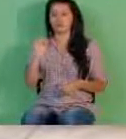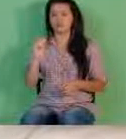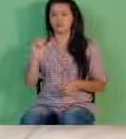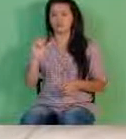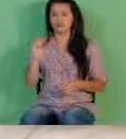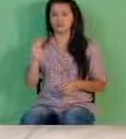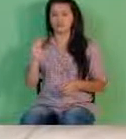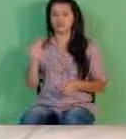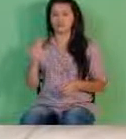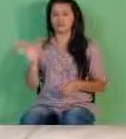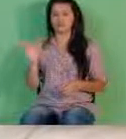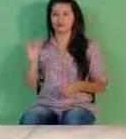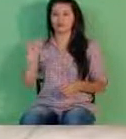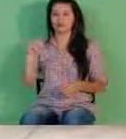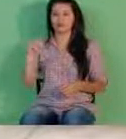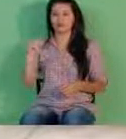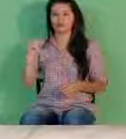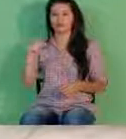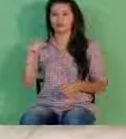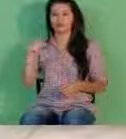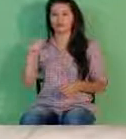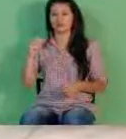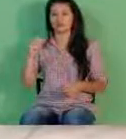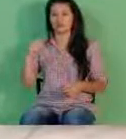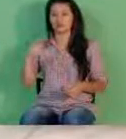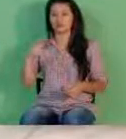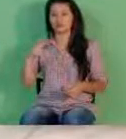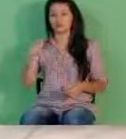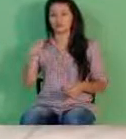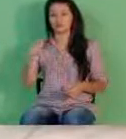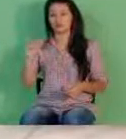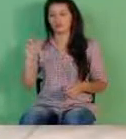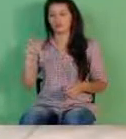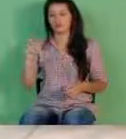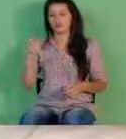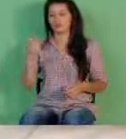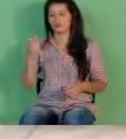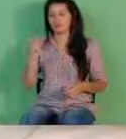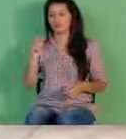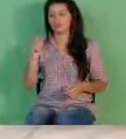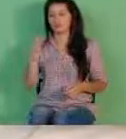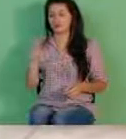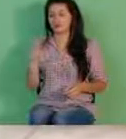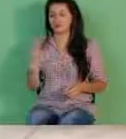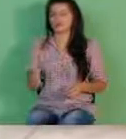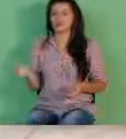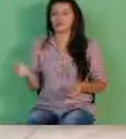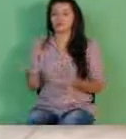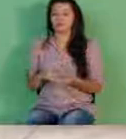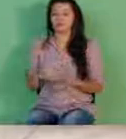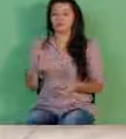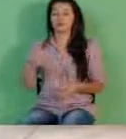Manzanares Florencia flores Florencia hace parte de Samaná de onda